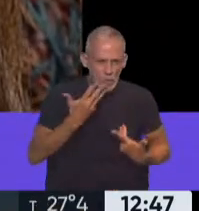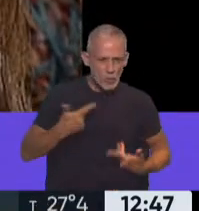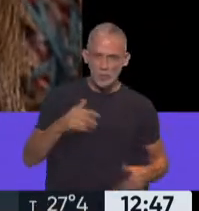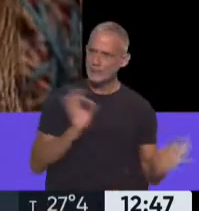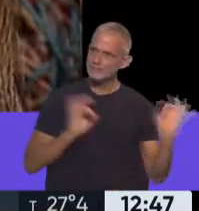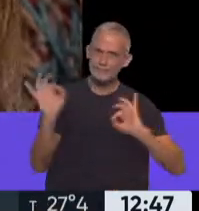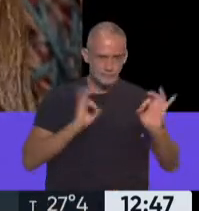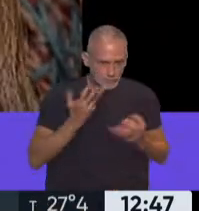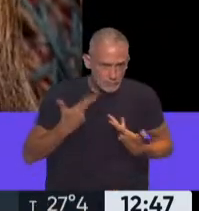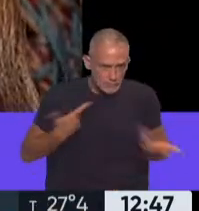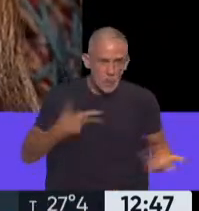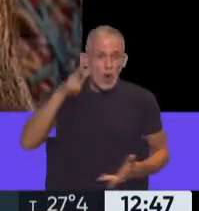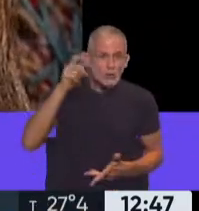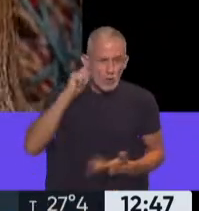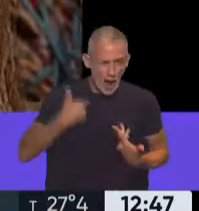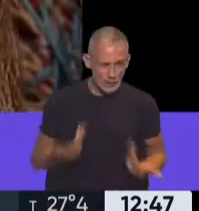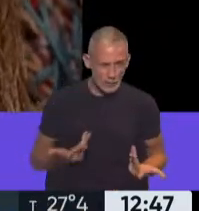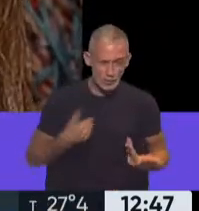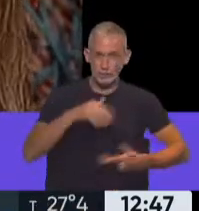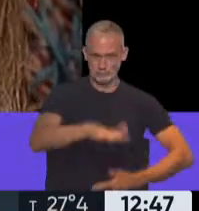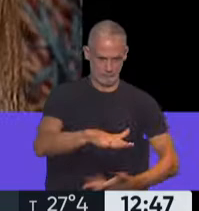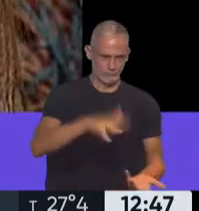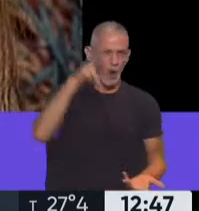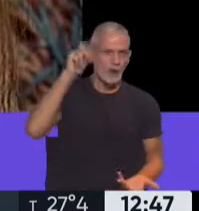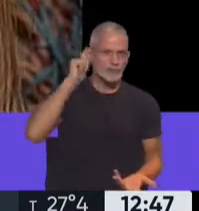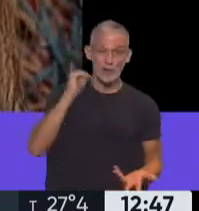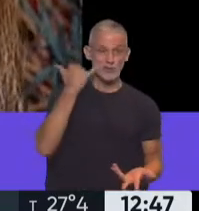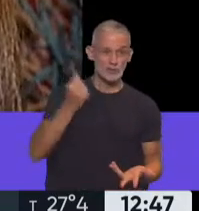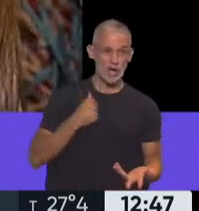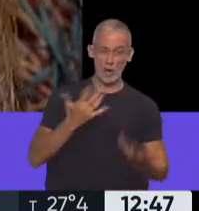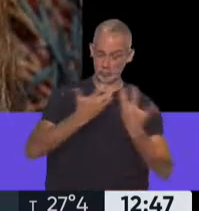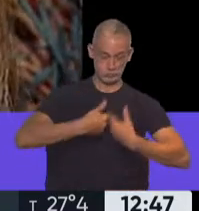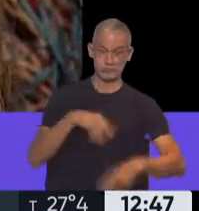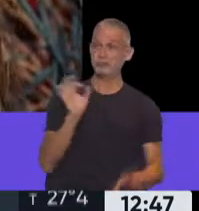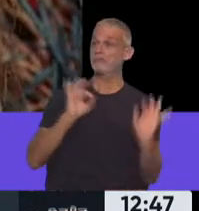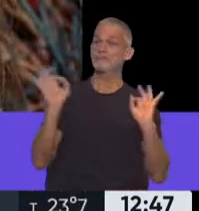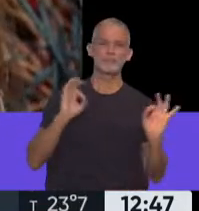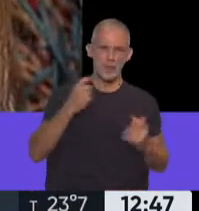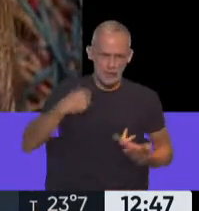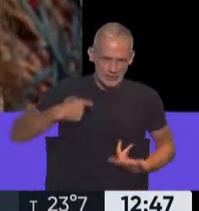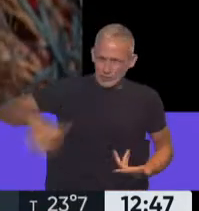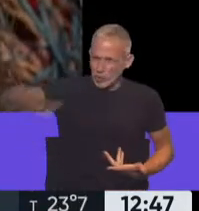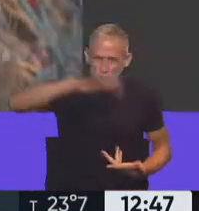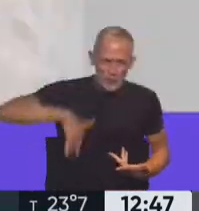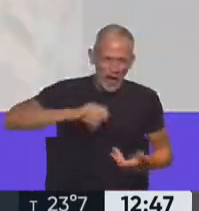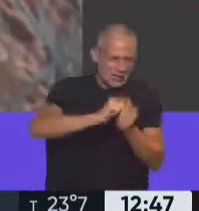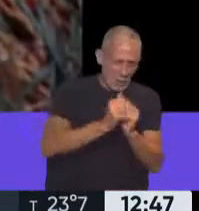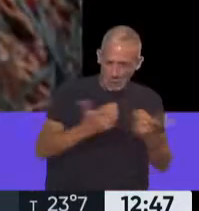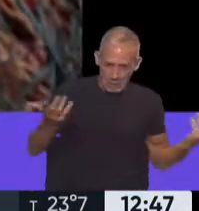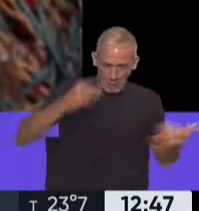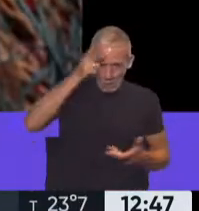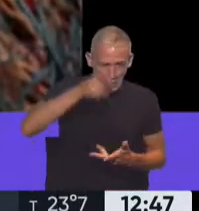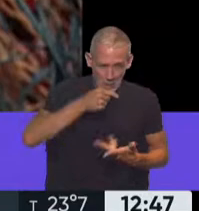entonces ocho años estoy hablando un niño que por cierto ignora todo lo que es la vida la sexualidad y las cosas